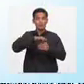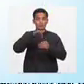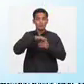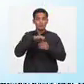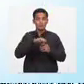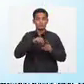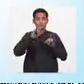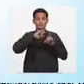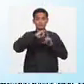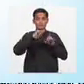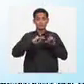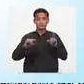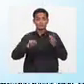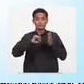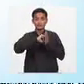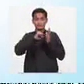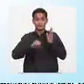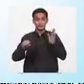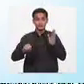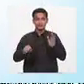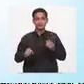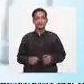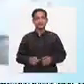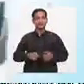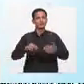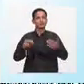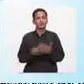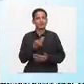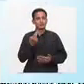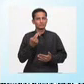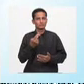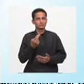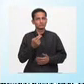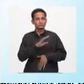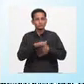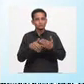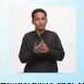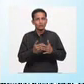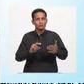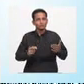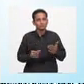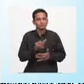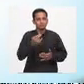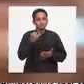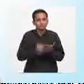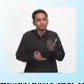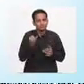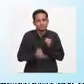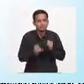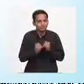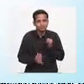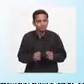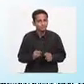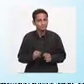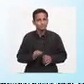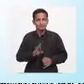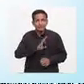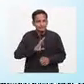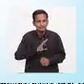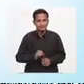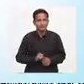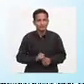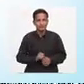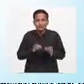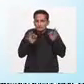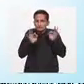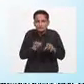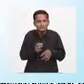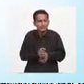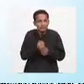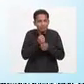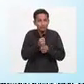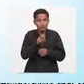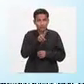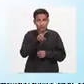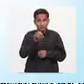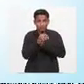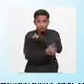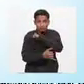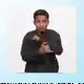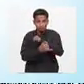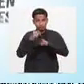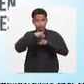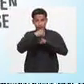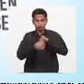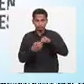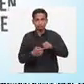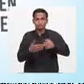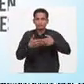el voto electrónico es moderno con tecnología de Última Generación están seguro que en más de 20 países